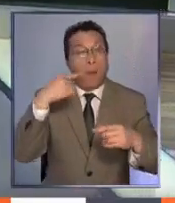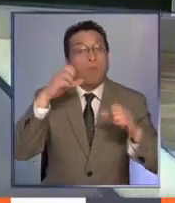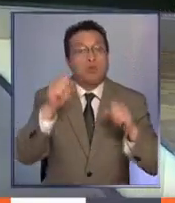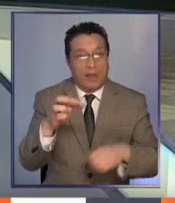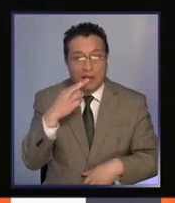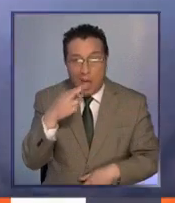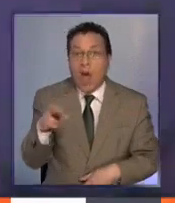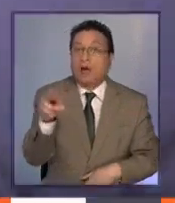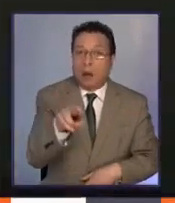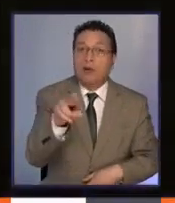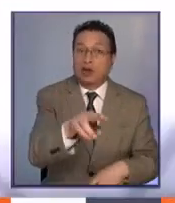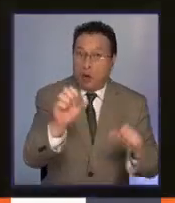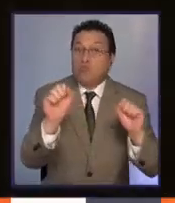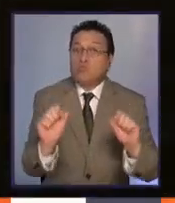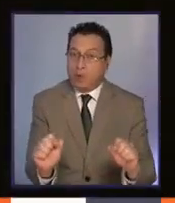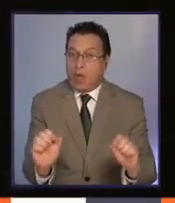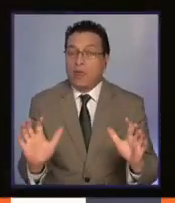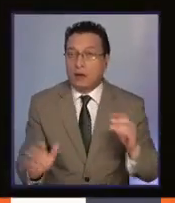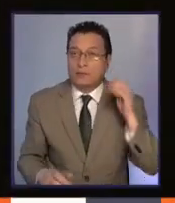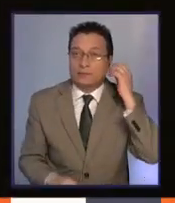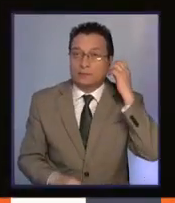repetirse.